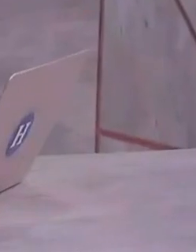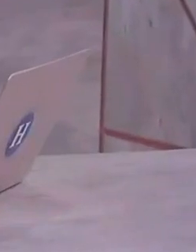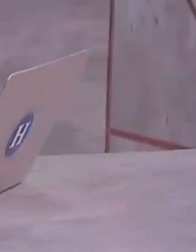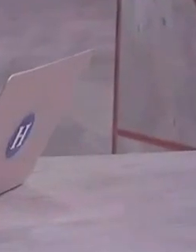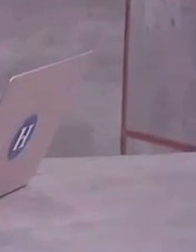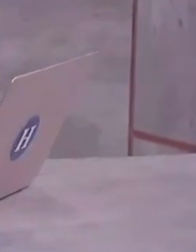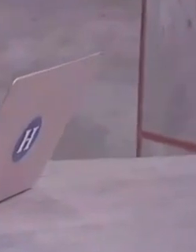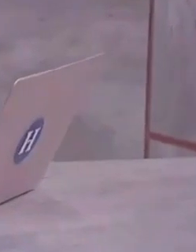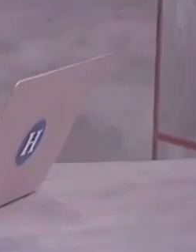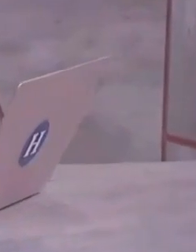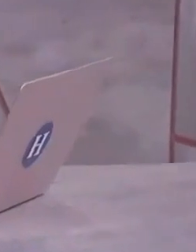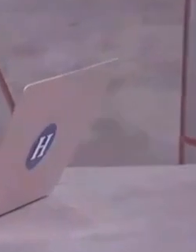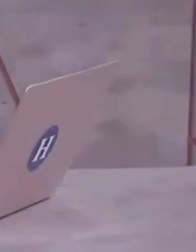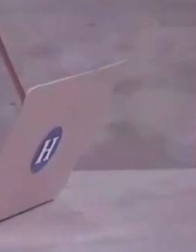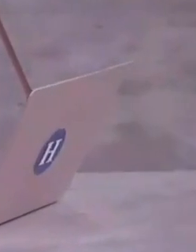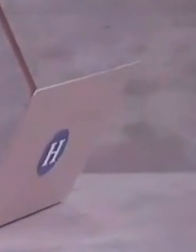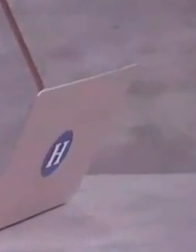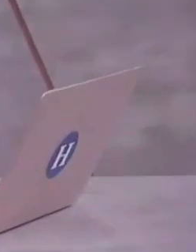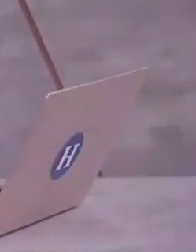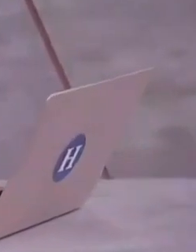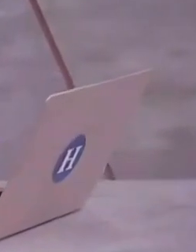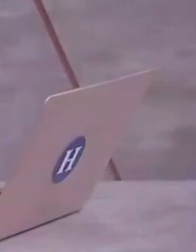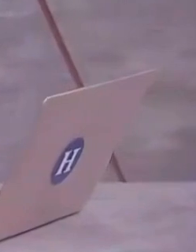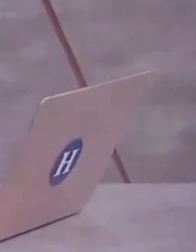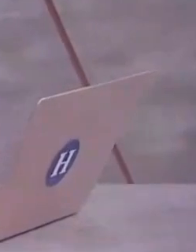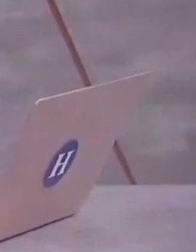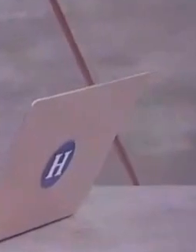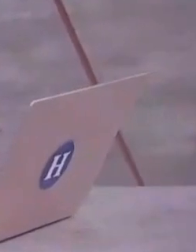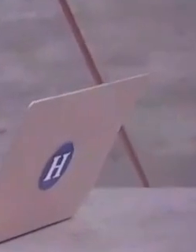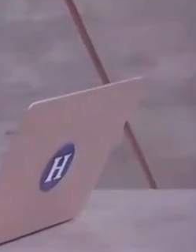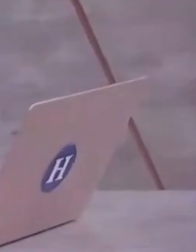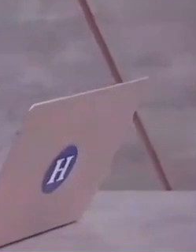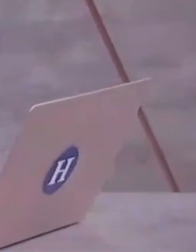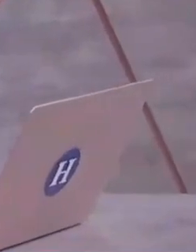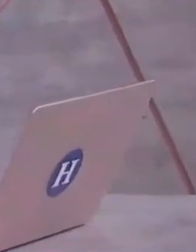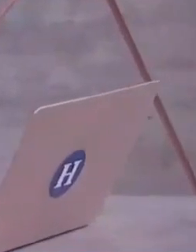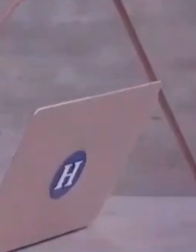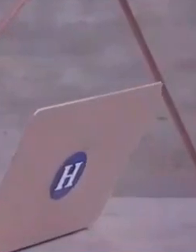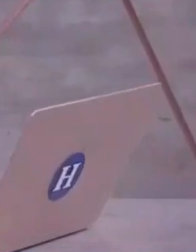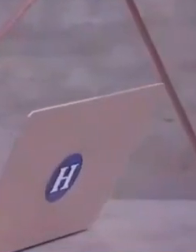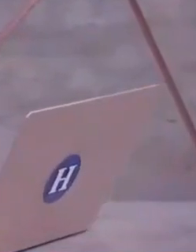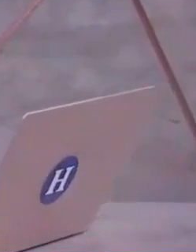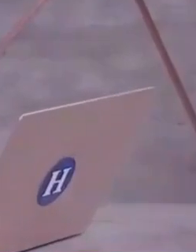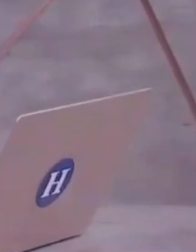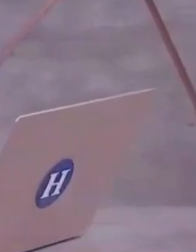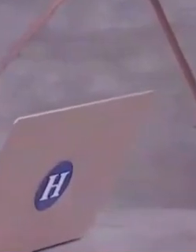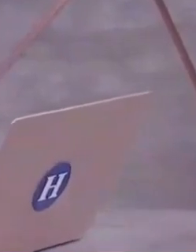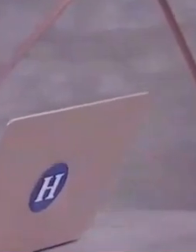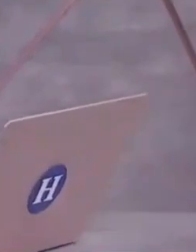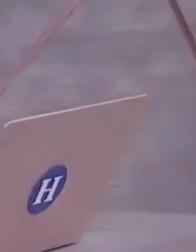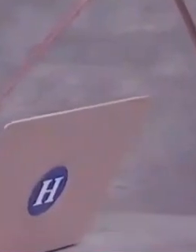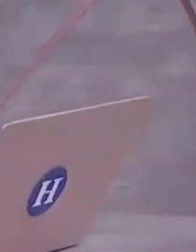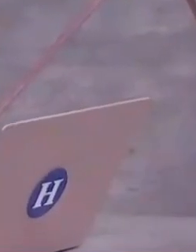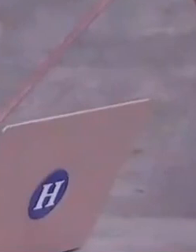Bueno, en Ruta 2023, el presidente Andrés Manuel López Obrador aclaró que esta reunión, ¿se acuerda que habían dicho que, bueno, pues